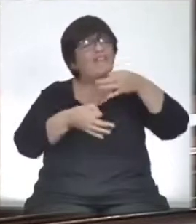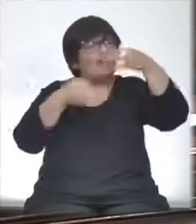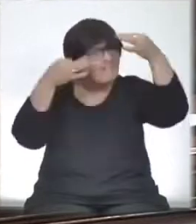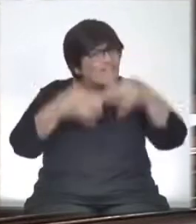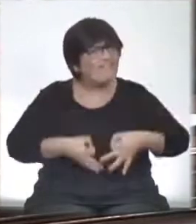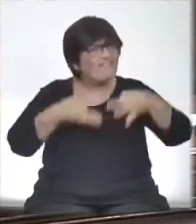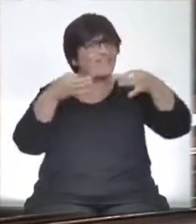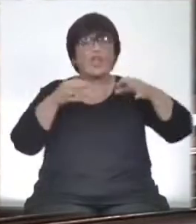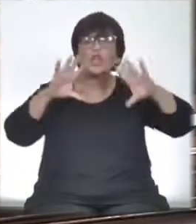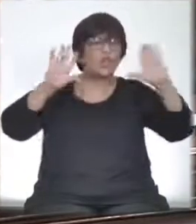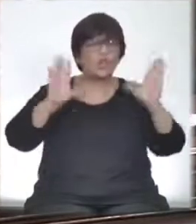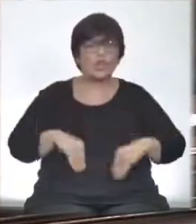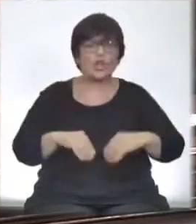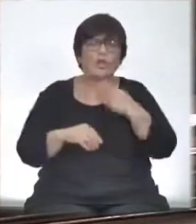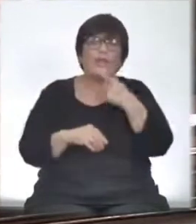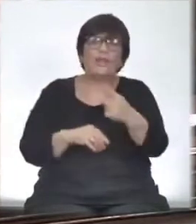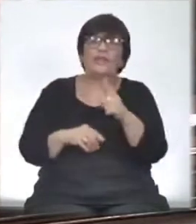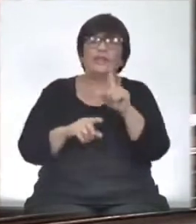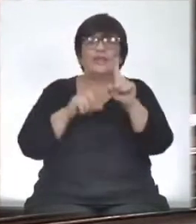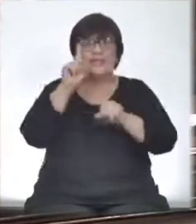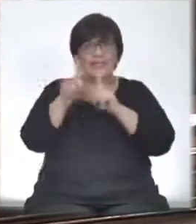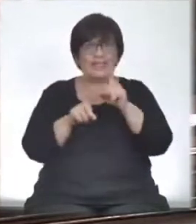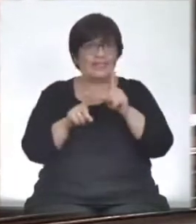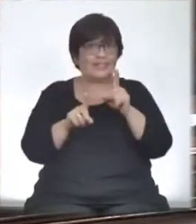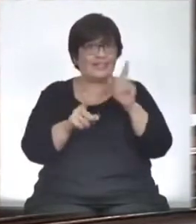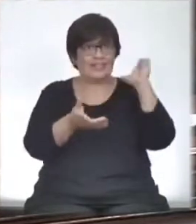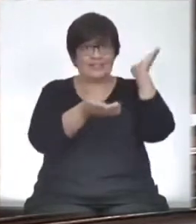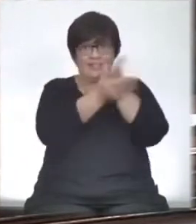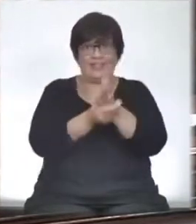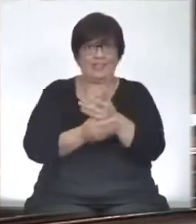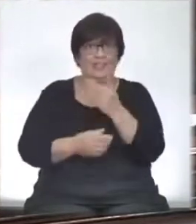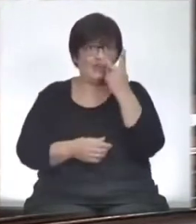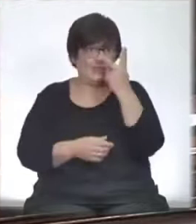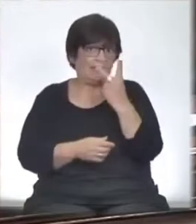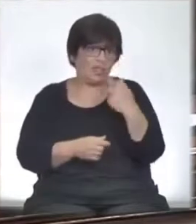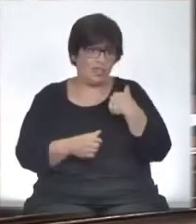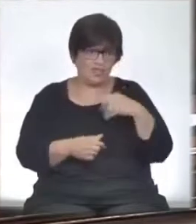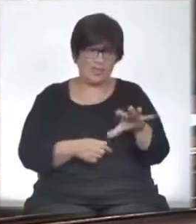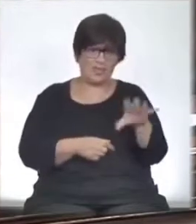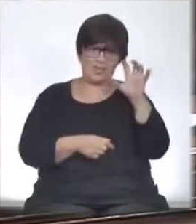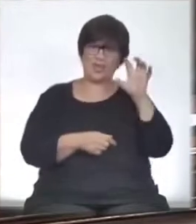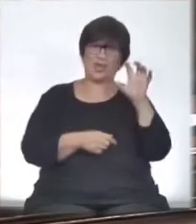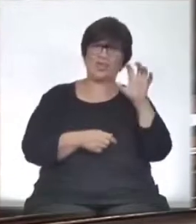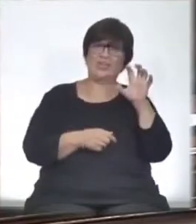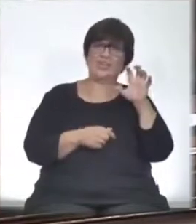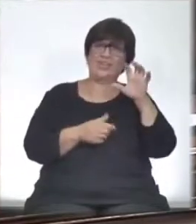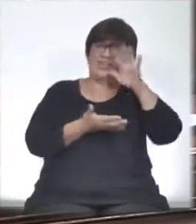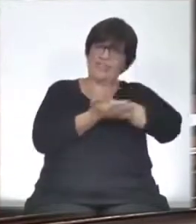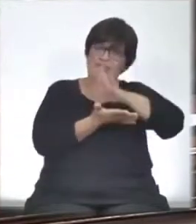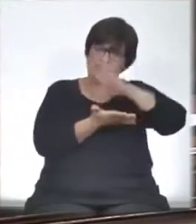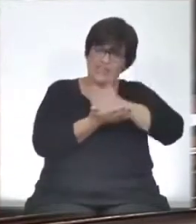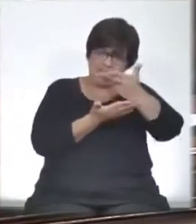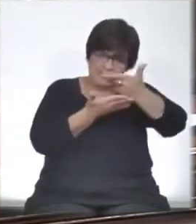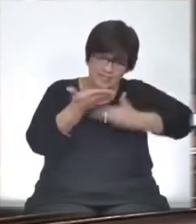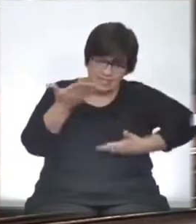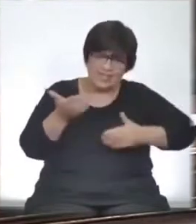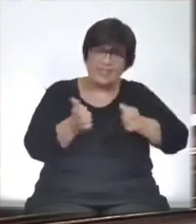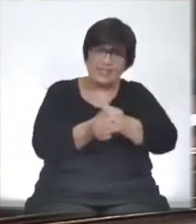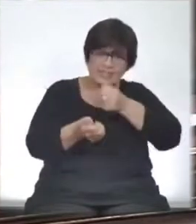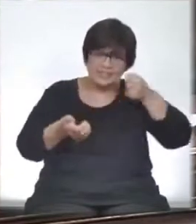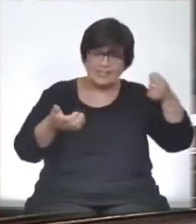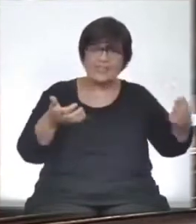a decir que también desde filas de la izquierda se alentó el golpe de Estado. Yo recuerdo aquel editorial famoso